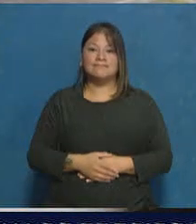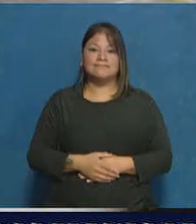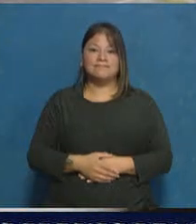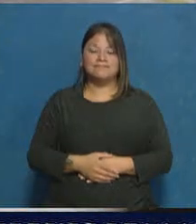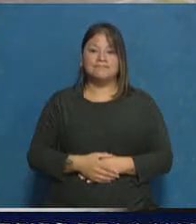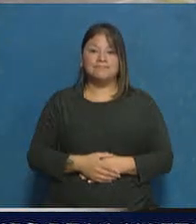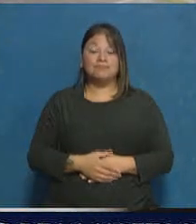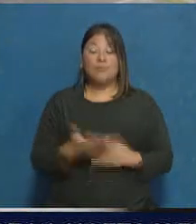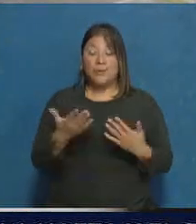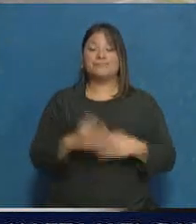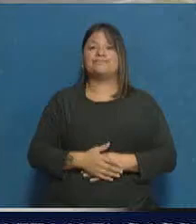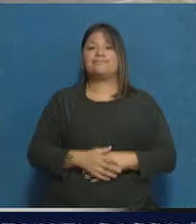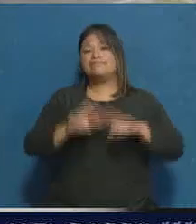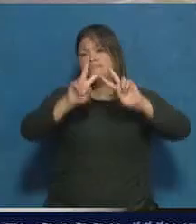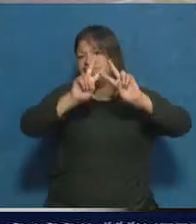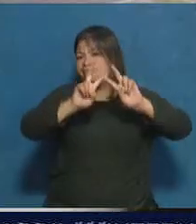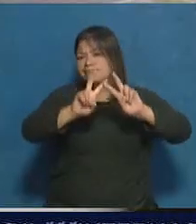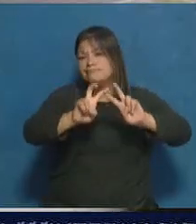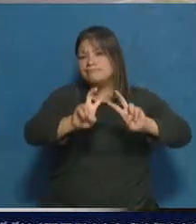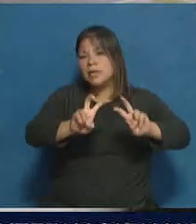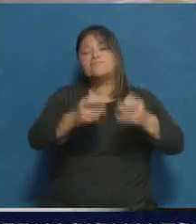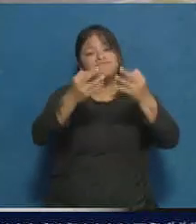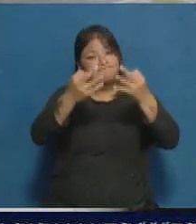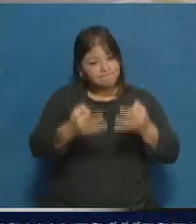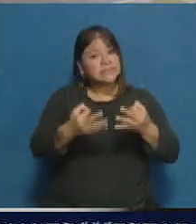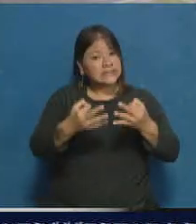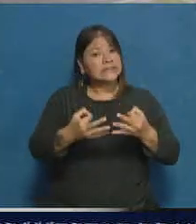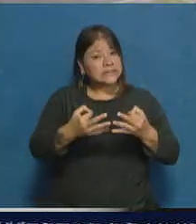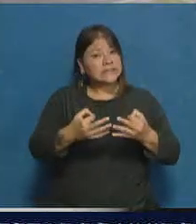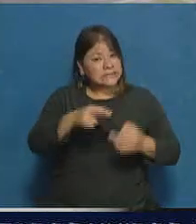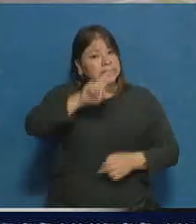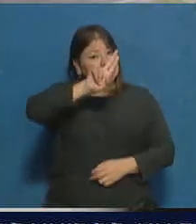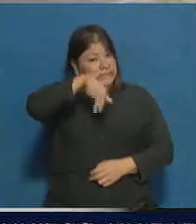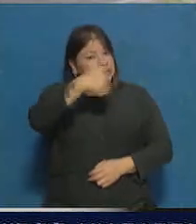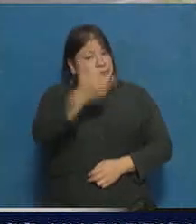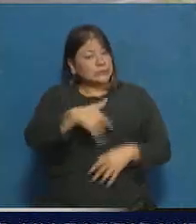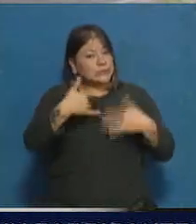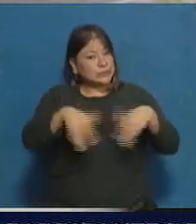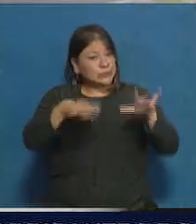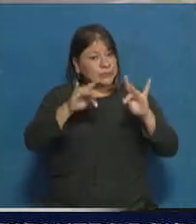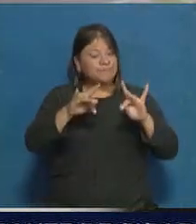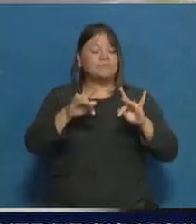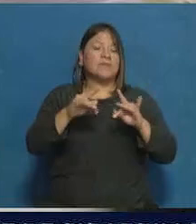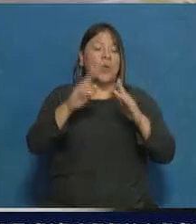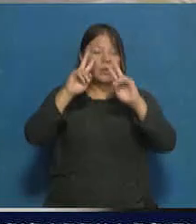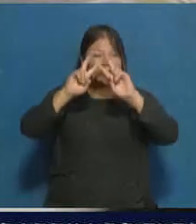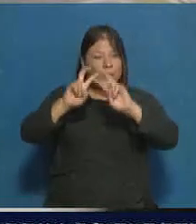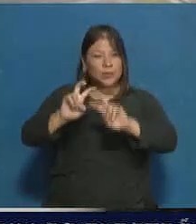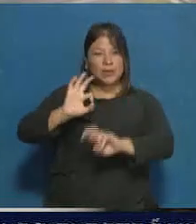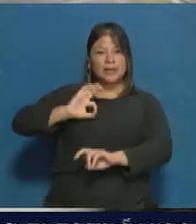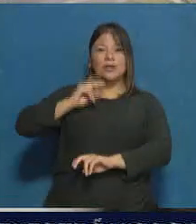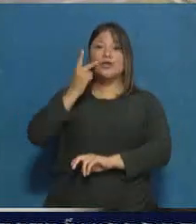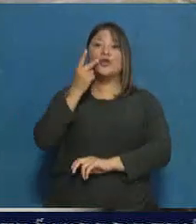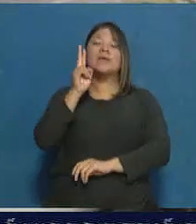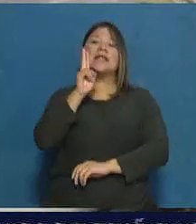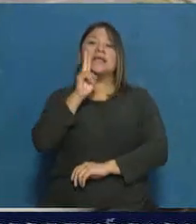Bueno, un informe concreto, cierto y duro sobre un estudio de los ERCE del 2019, ¿no? Es muy